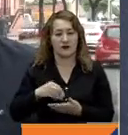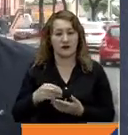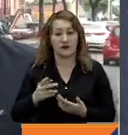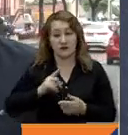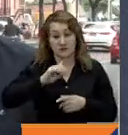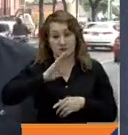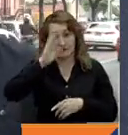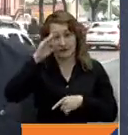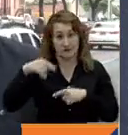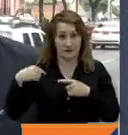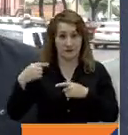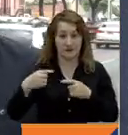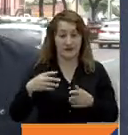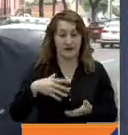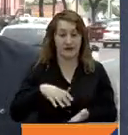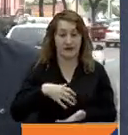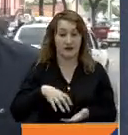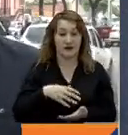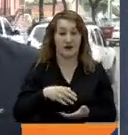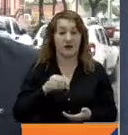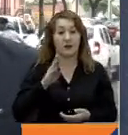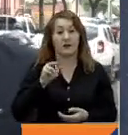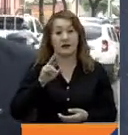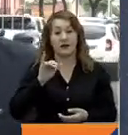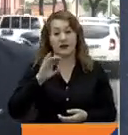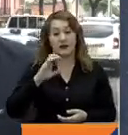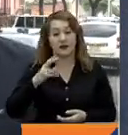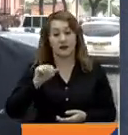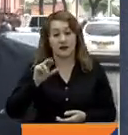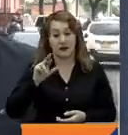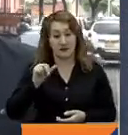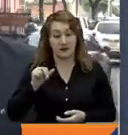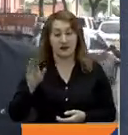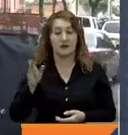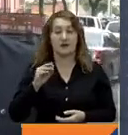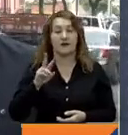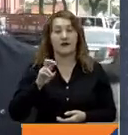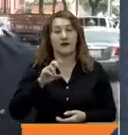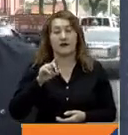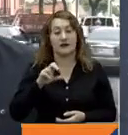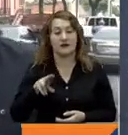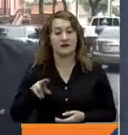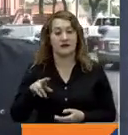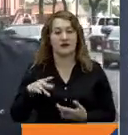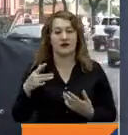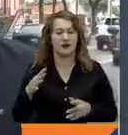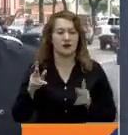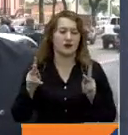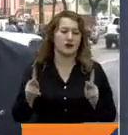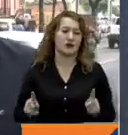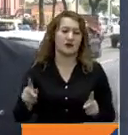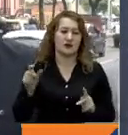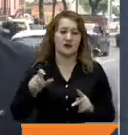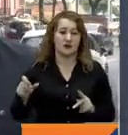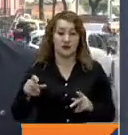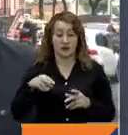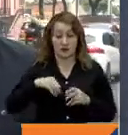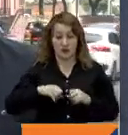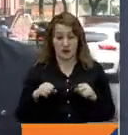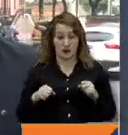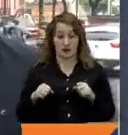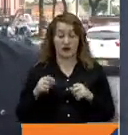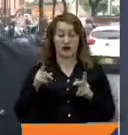Tradicionales pueblos de Santander, como Barichara y Vélez, serán sede de descanso de cientos de turistas del interior del país, al igual